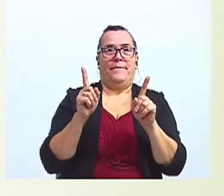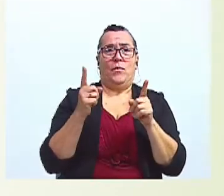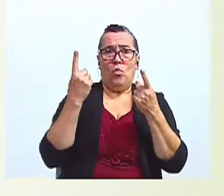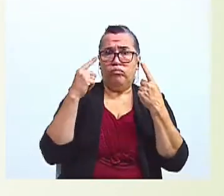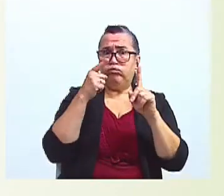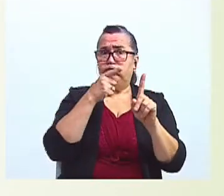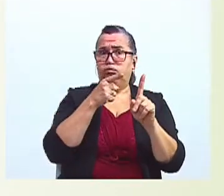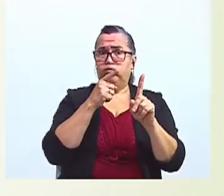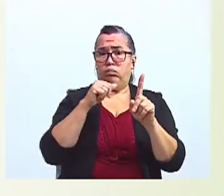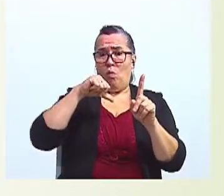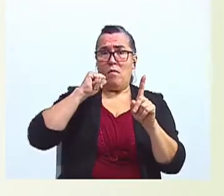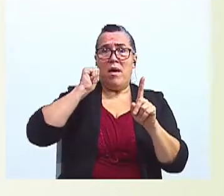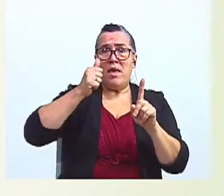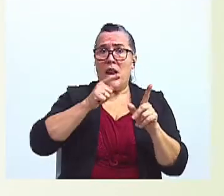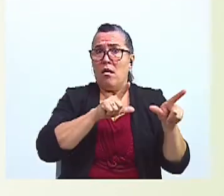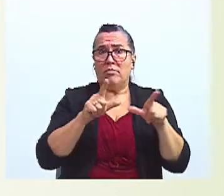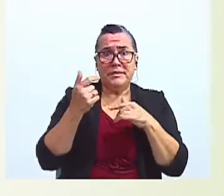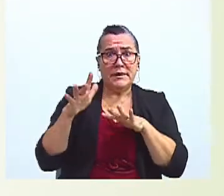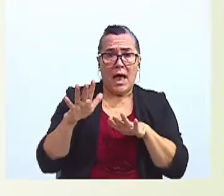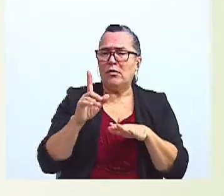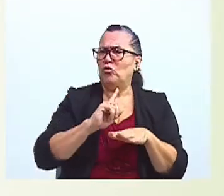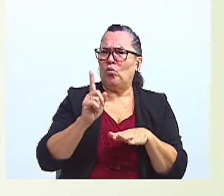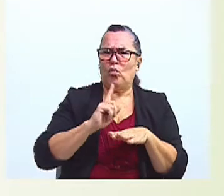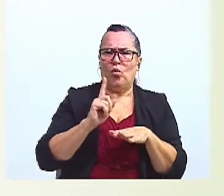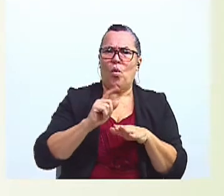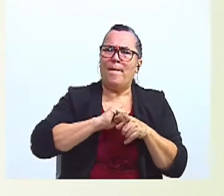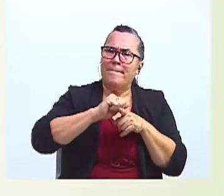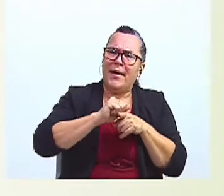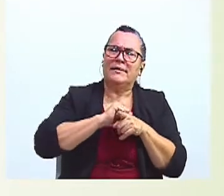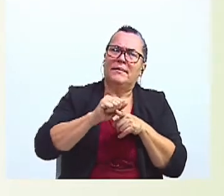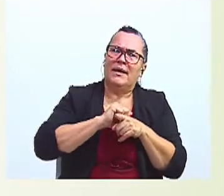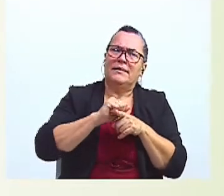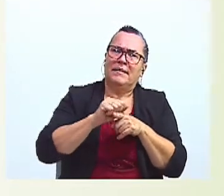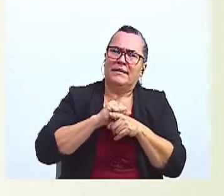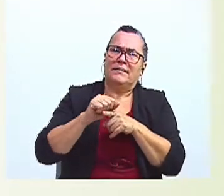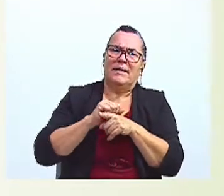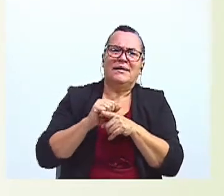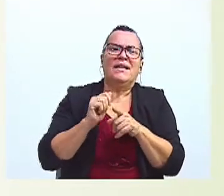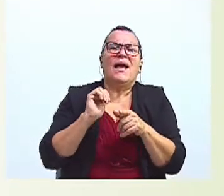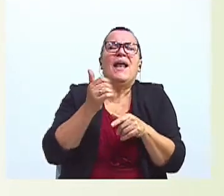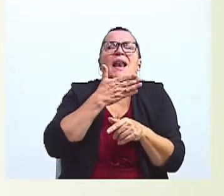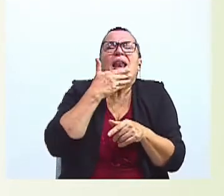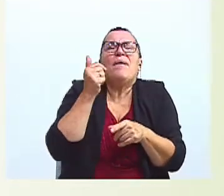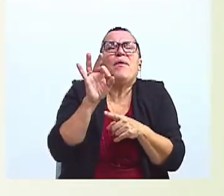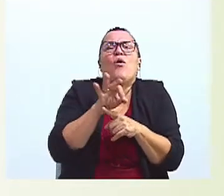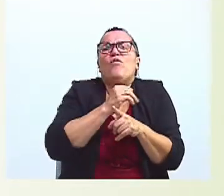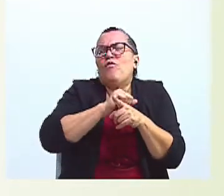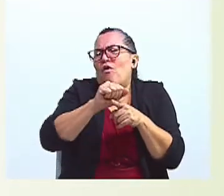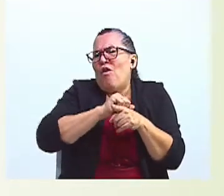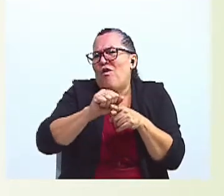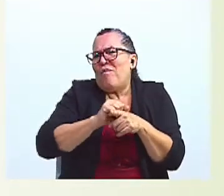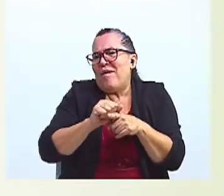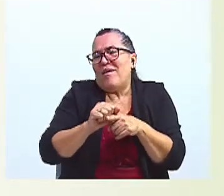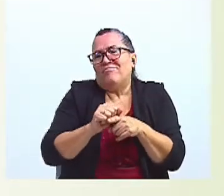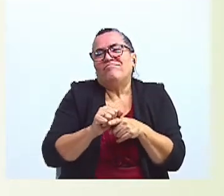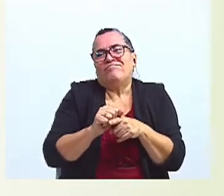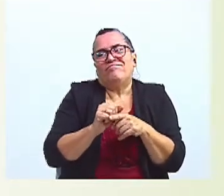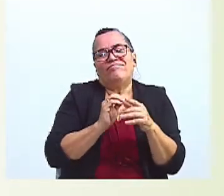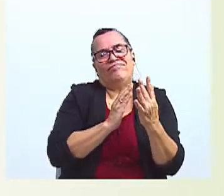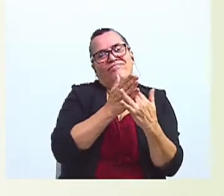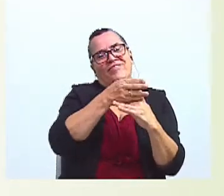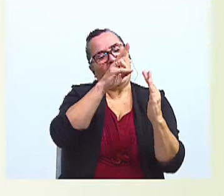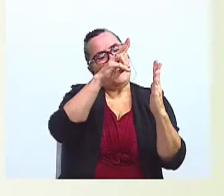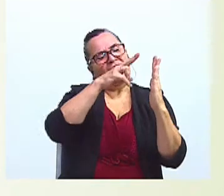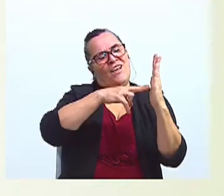de un día para otro. Necesitamos practicar. ¿Y cuál es la mejor forma? Bueno, mediante la